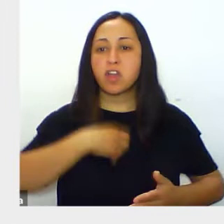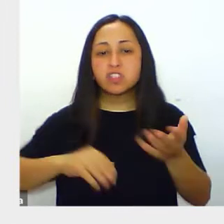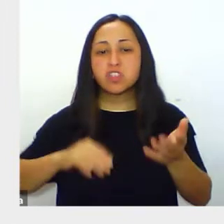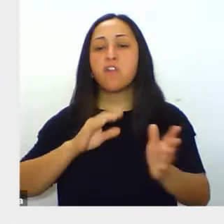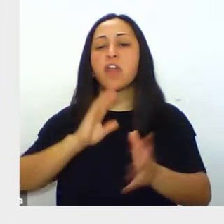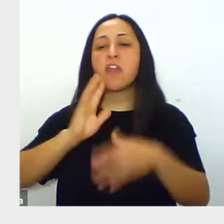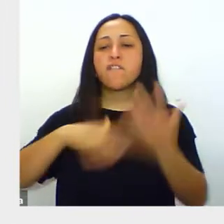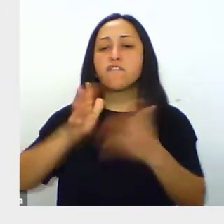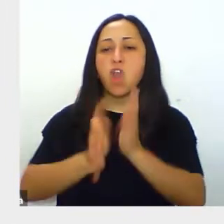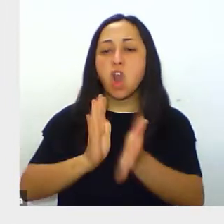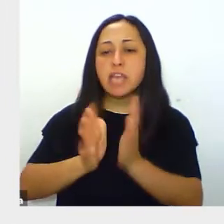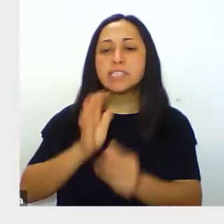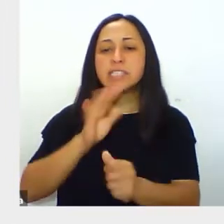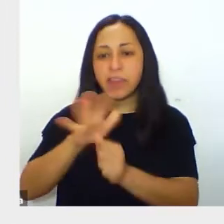género en línea.